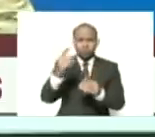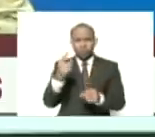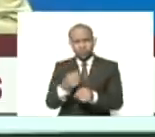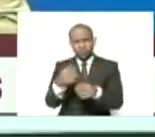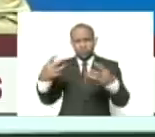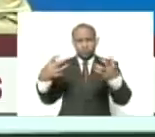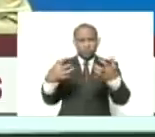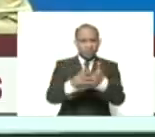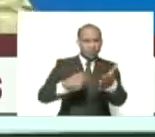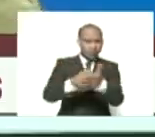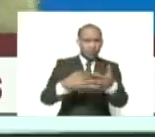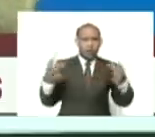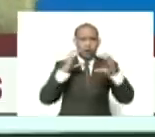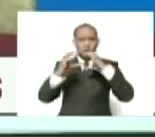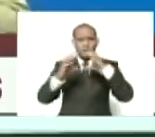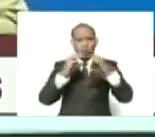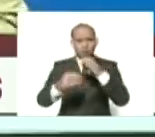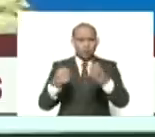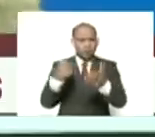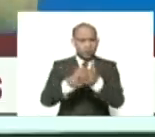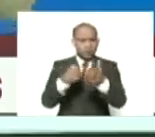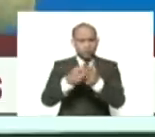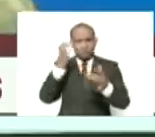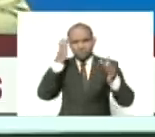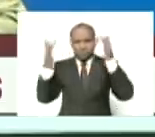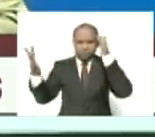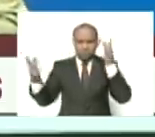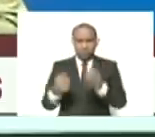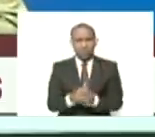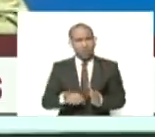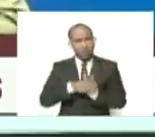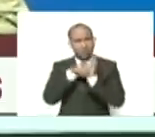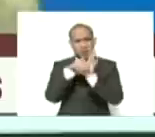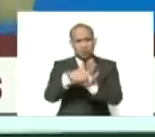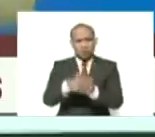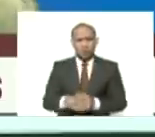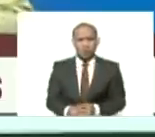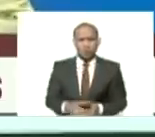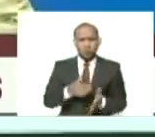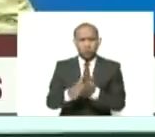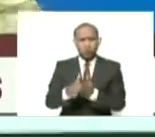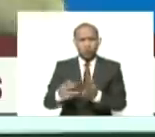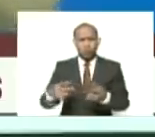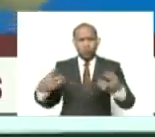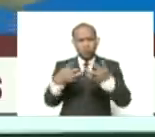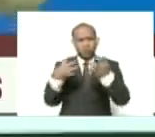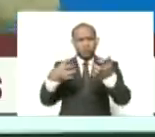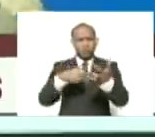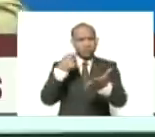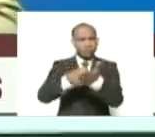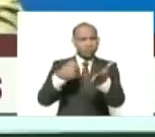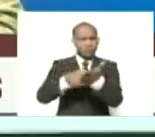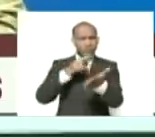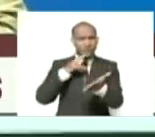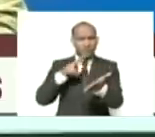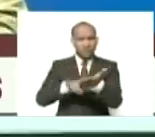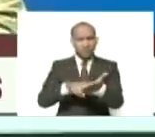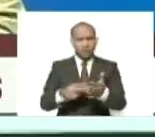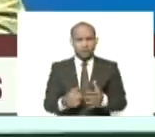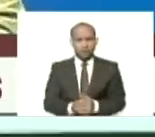batalla comunicacional, de la batalla de ideas, de la batalla simbólica, de la batalla por la verdad. Si nos ponemos en las grandes